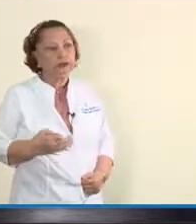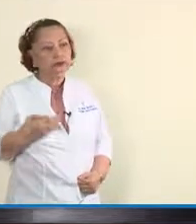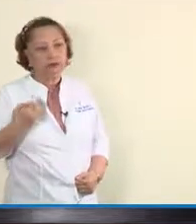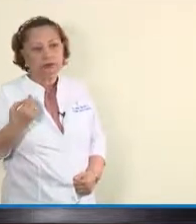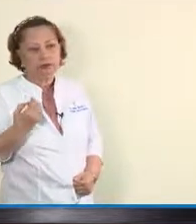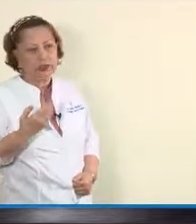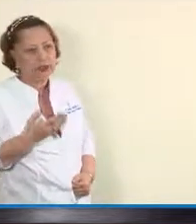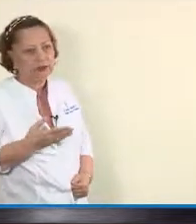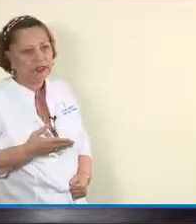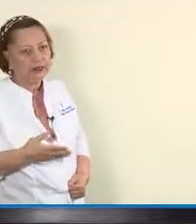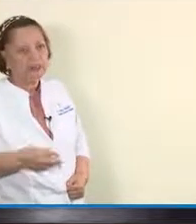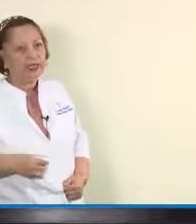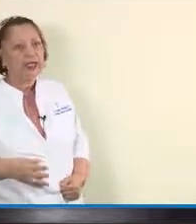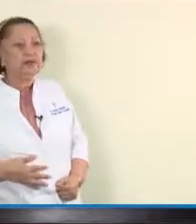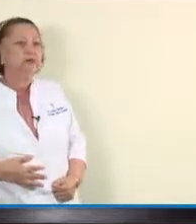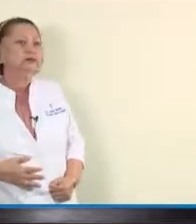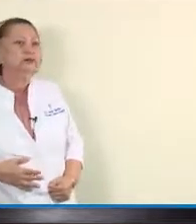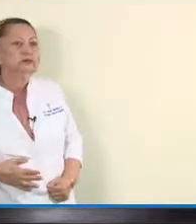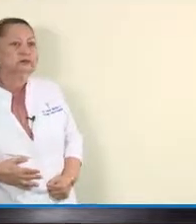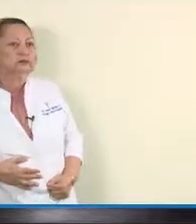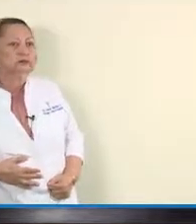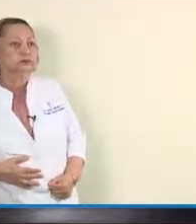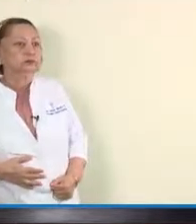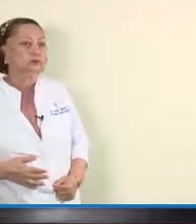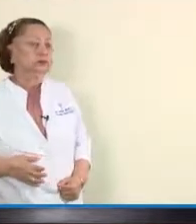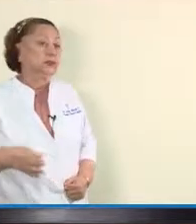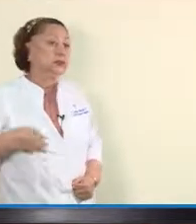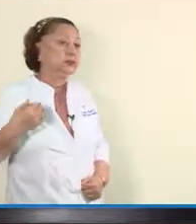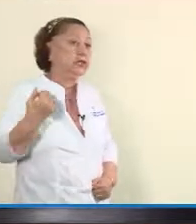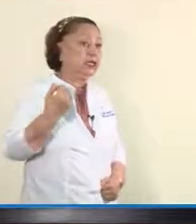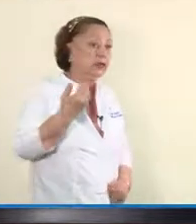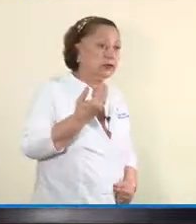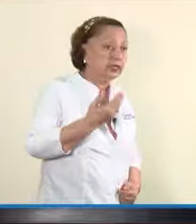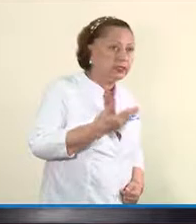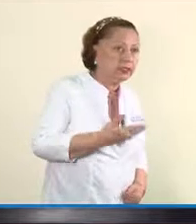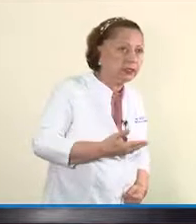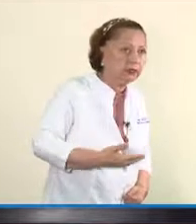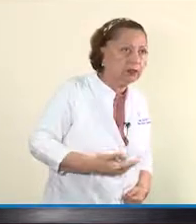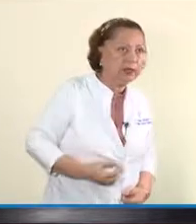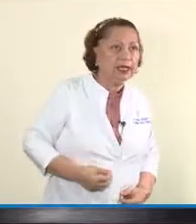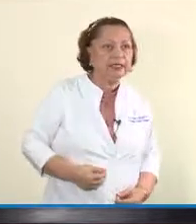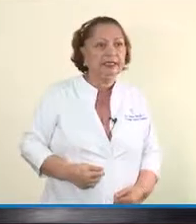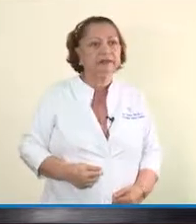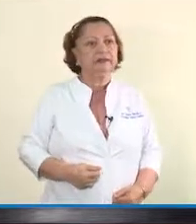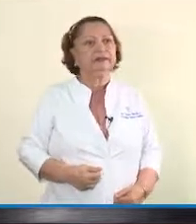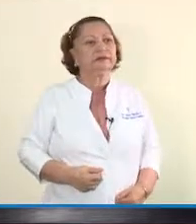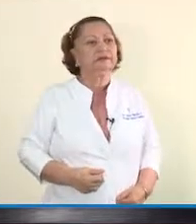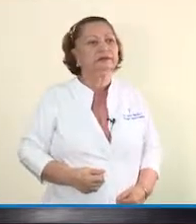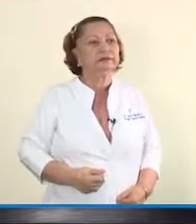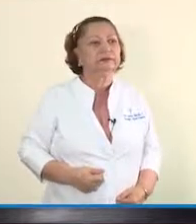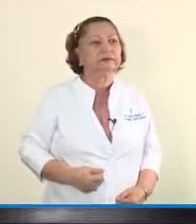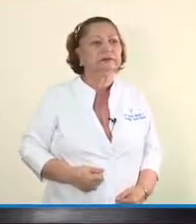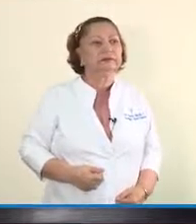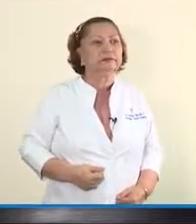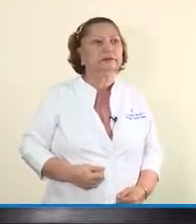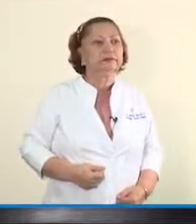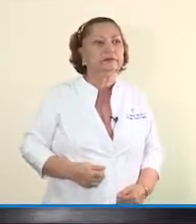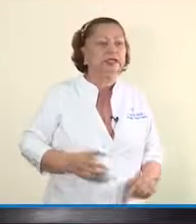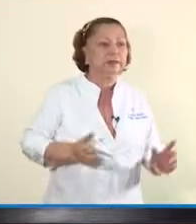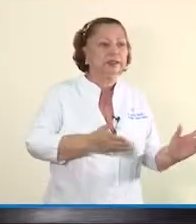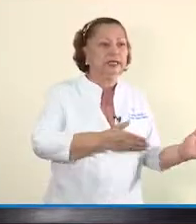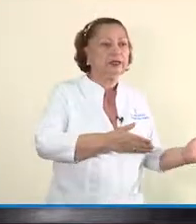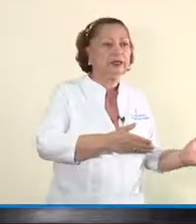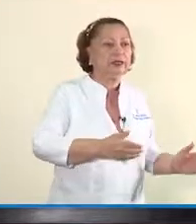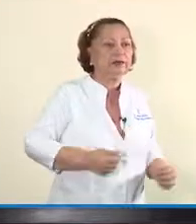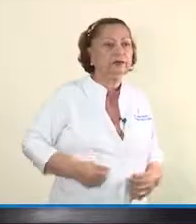Estas son si sucede lo inesperado, se elabora de acuerdo a planes,